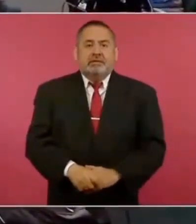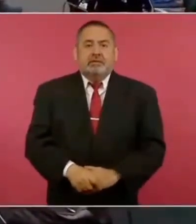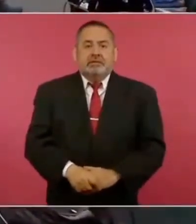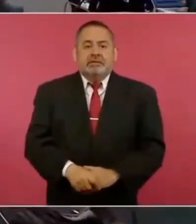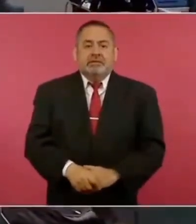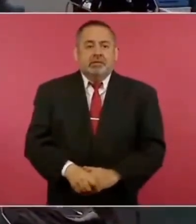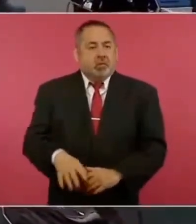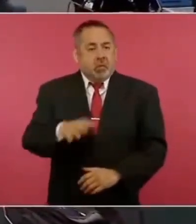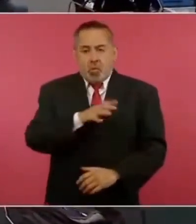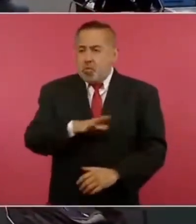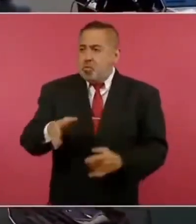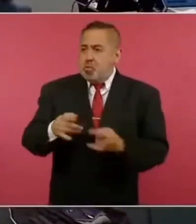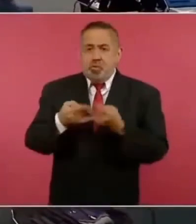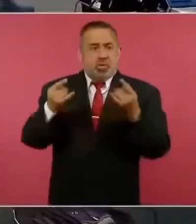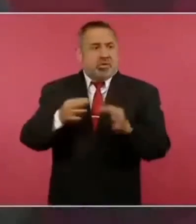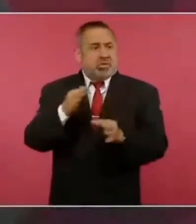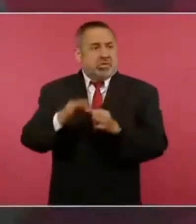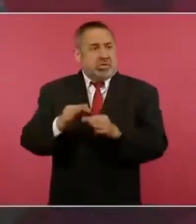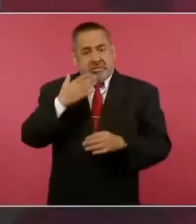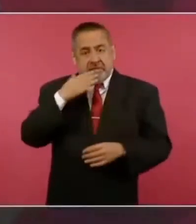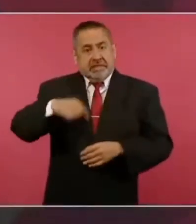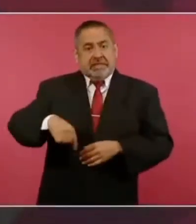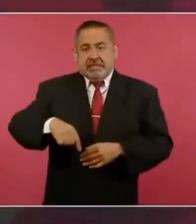un momento estelar